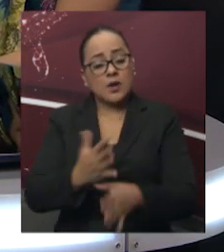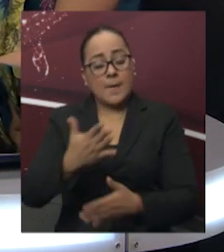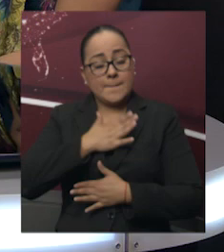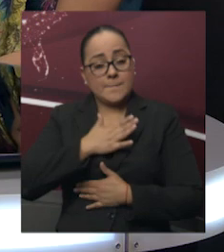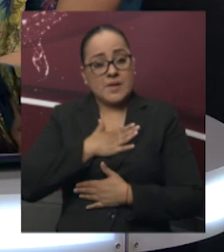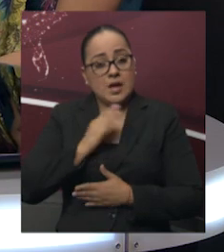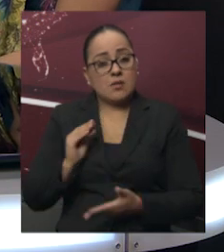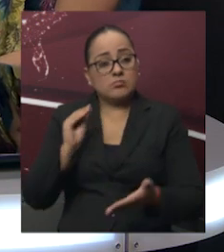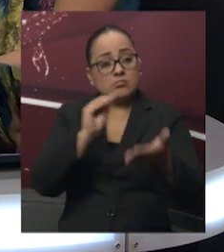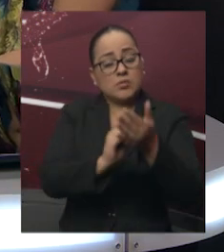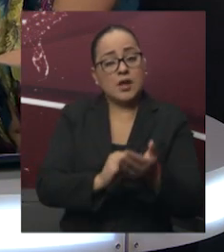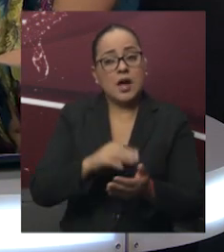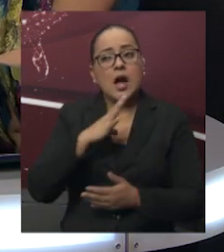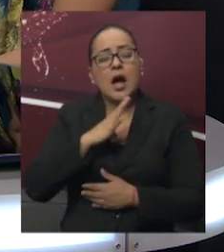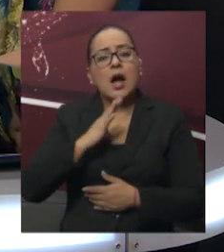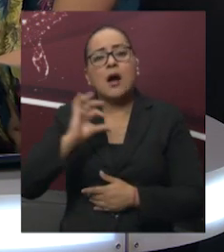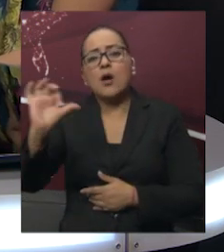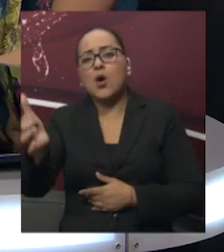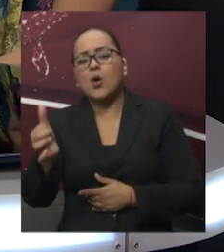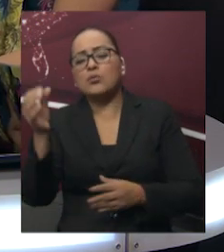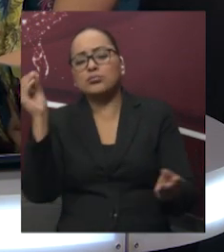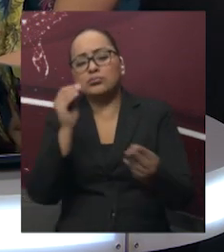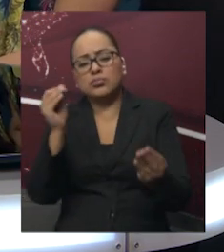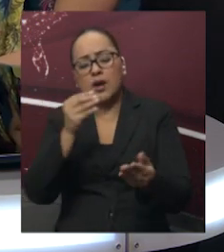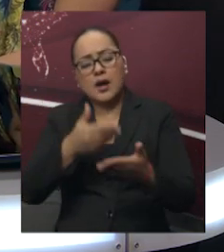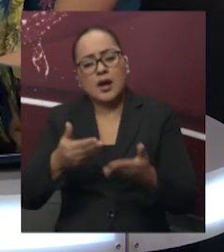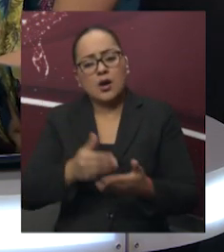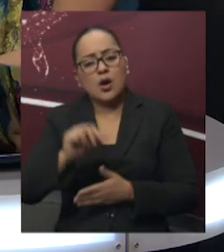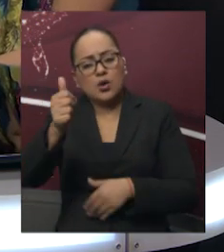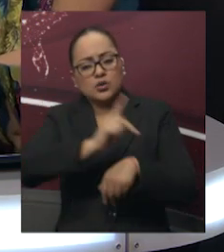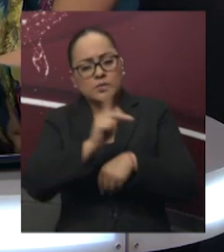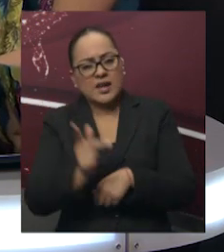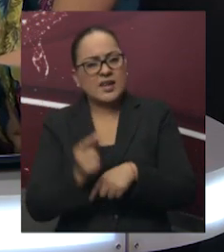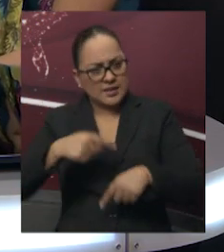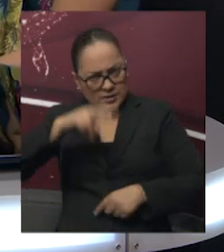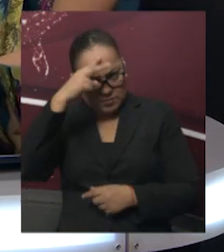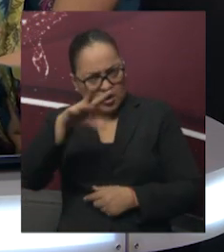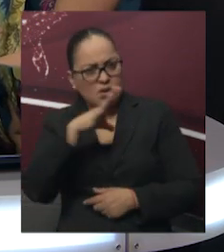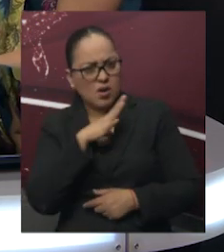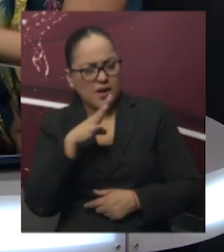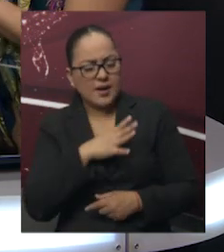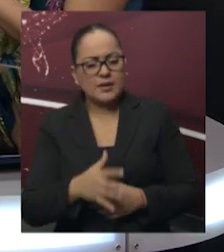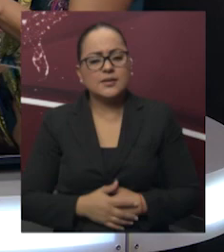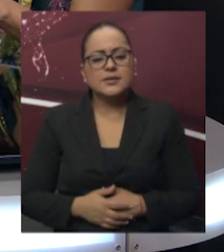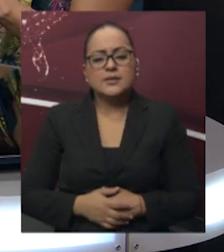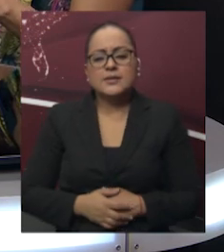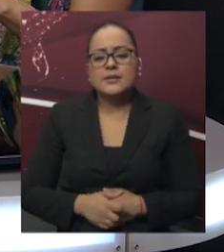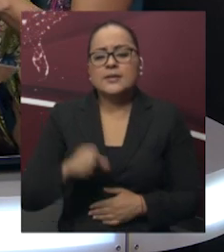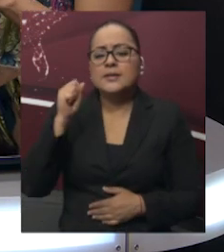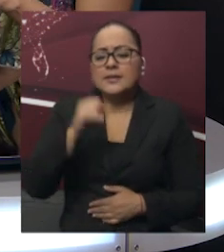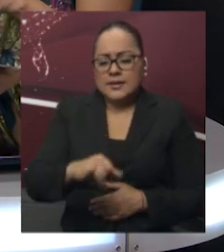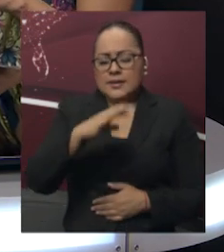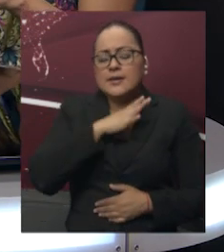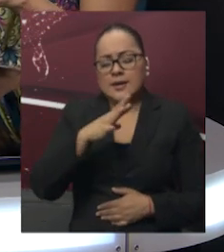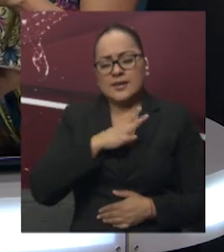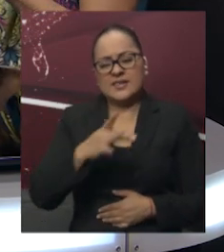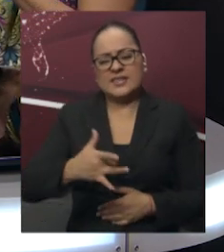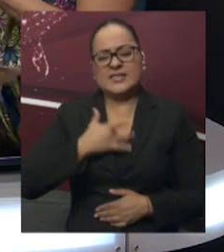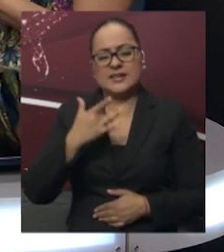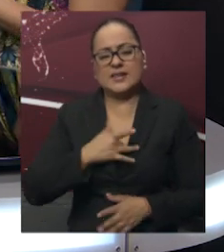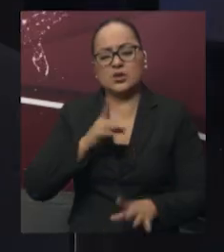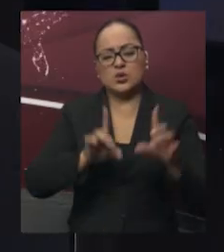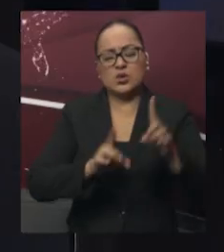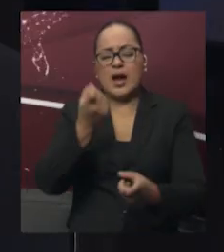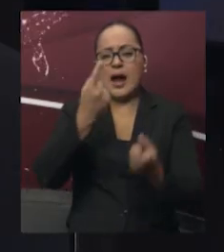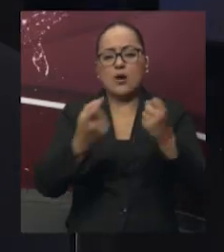sus matrices. ¿Ha habido un debate como lo hemos visto en otros países en México? Mira, ha habido inquietudes, sobre todo en ciertos foros, ¿no?